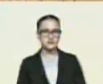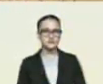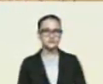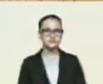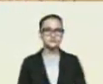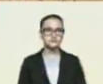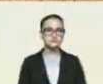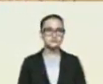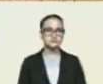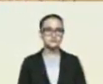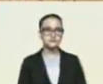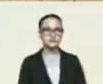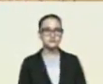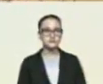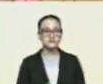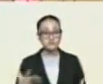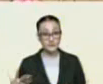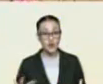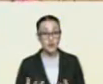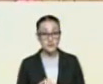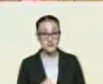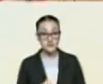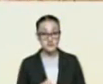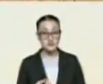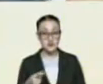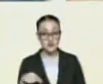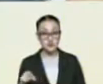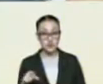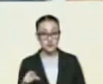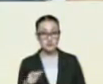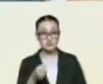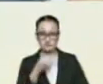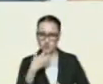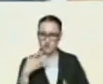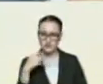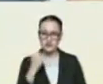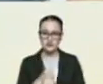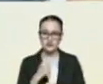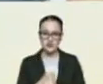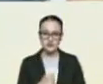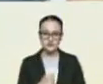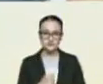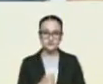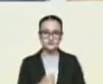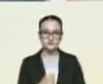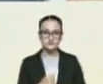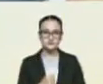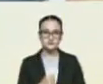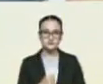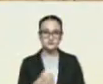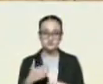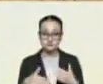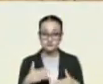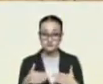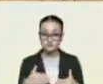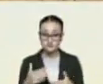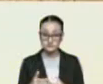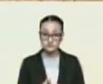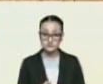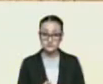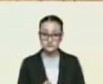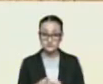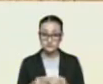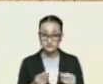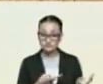es que su acompañamiento fue tan extraordinario y la hemos destacado varias veces. Los hemos